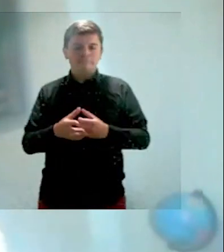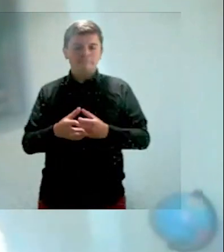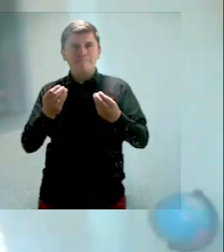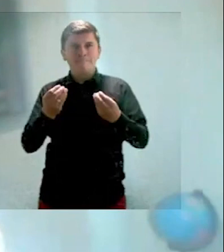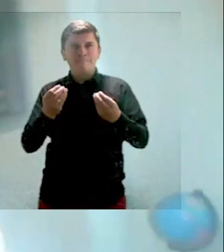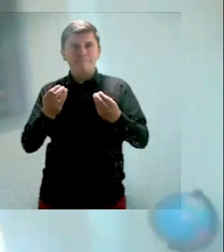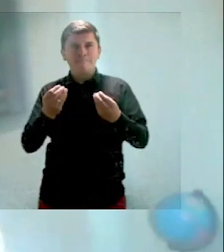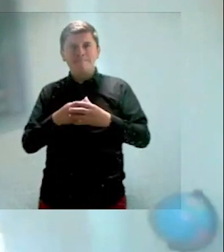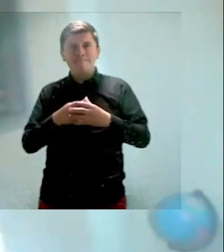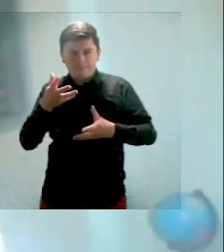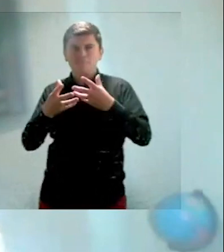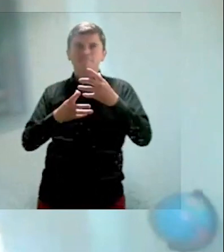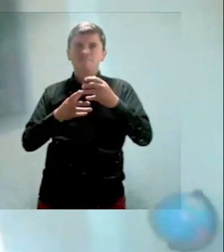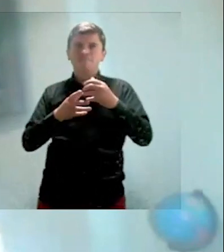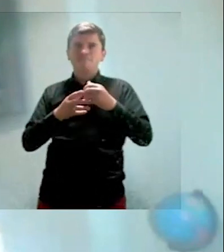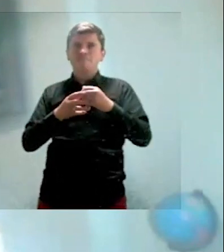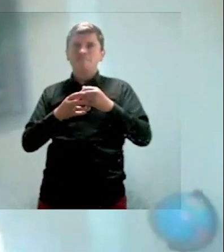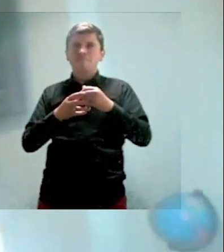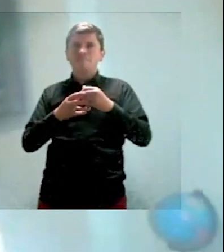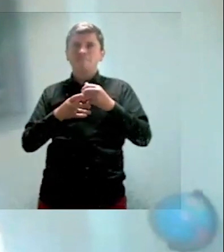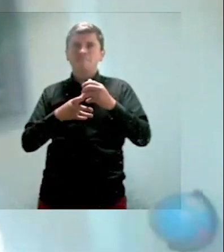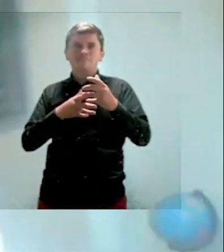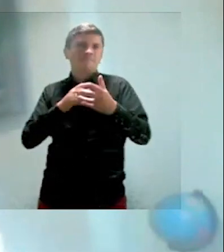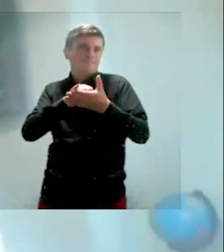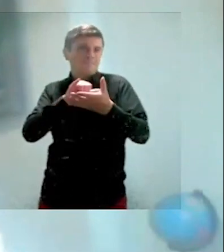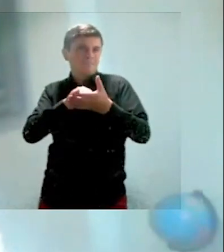Todos estos criterios que les estoy exponiendo